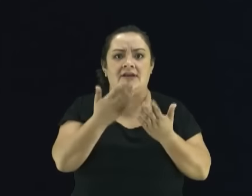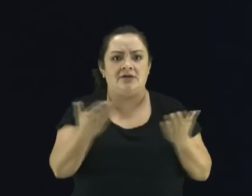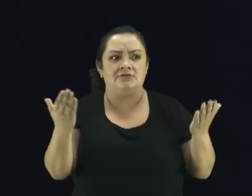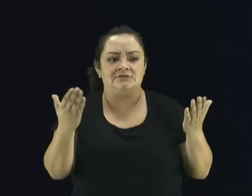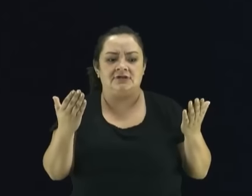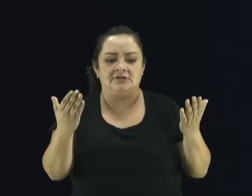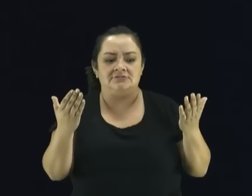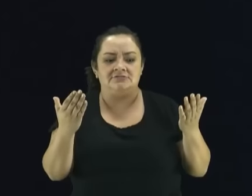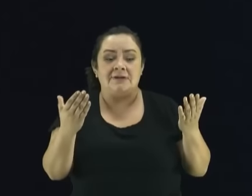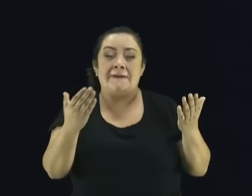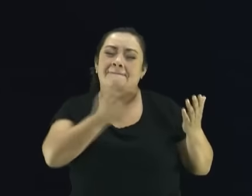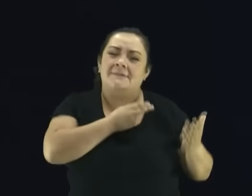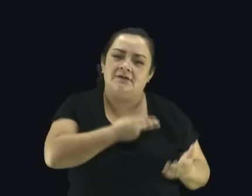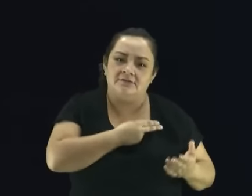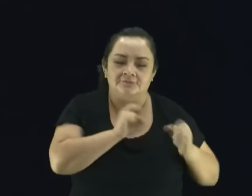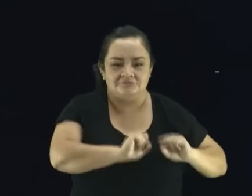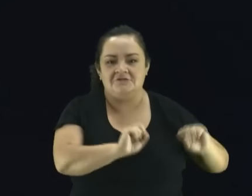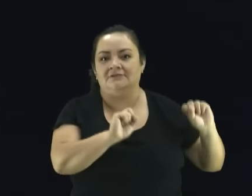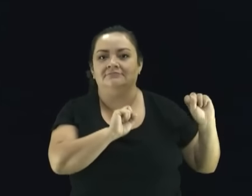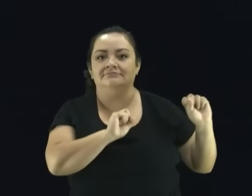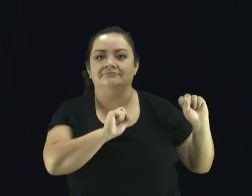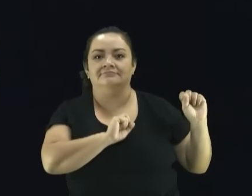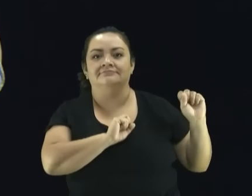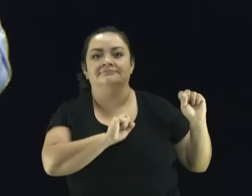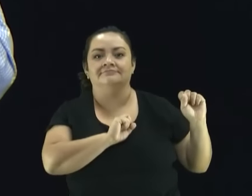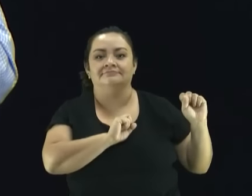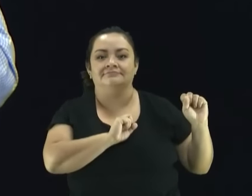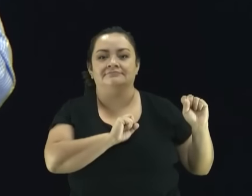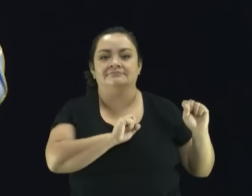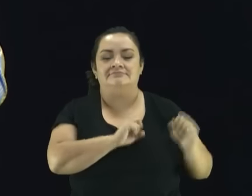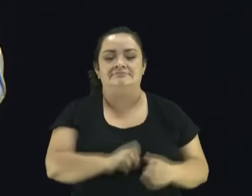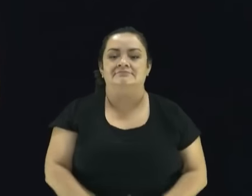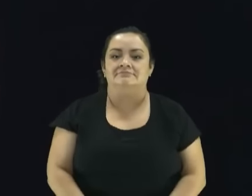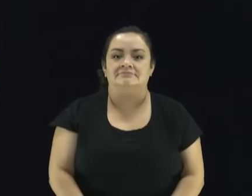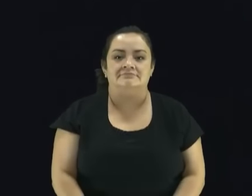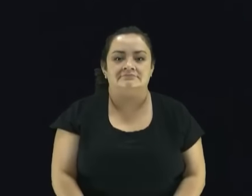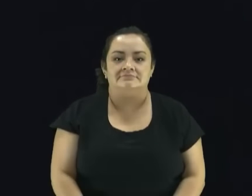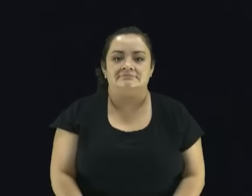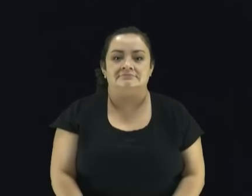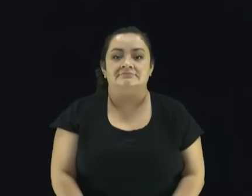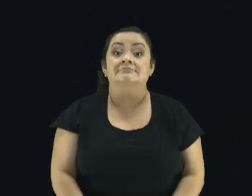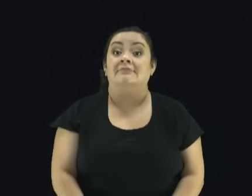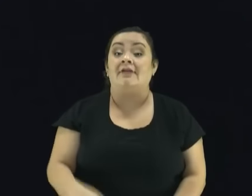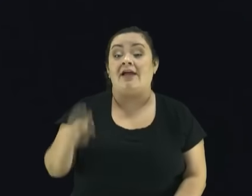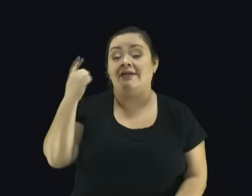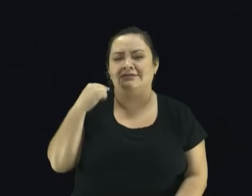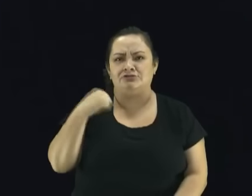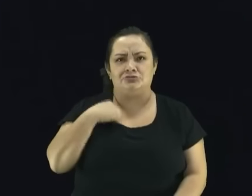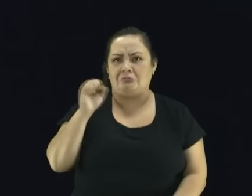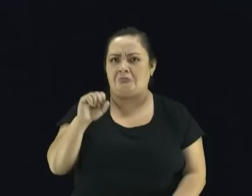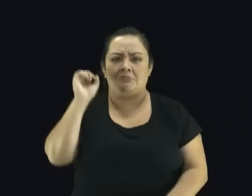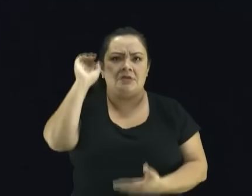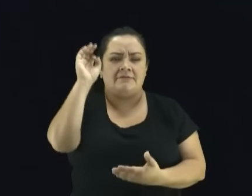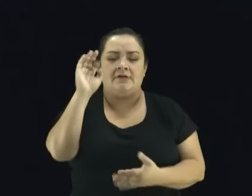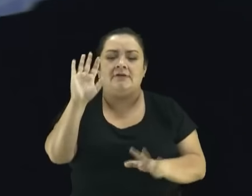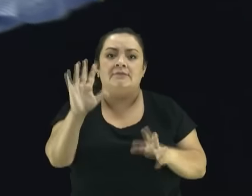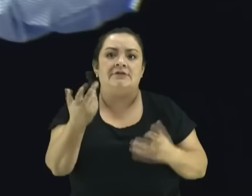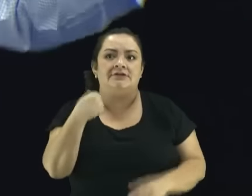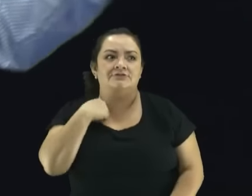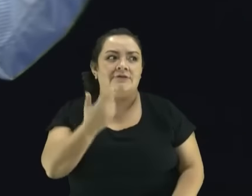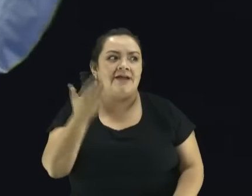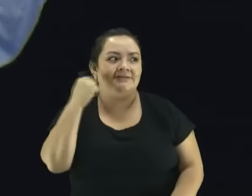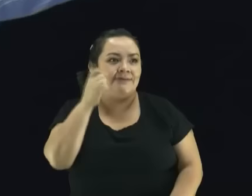mueran por eso les dije que antes no podía predicar Así es mentira andaba también empilado empilado en